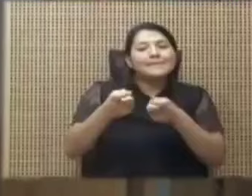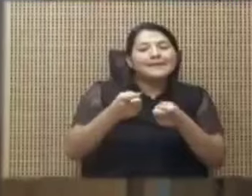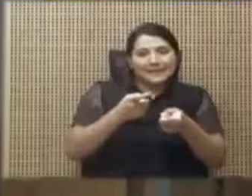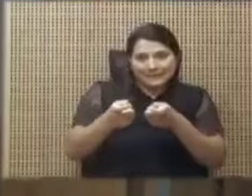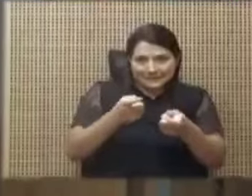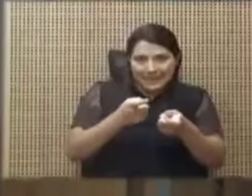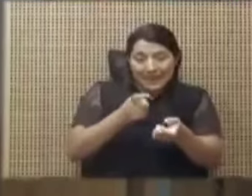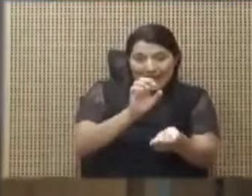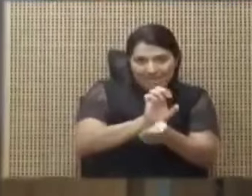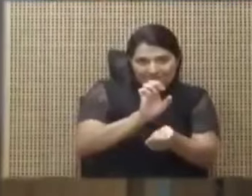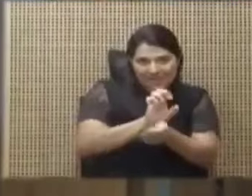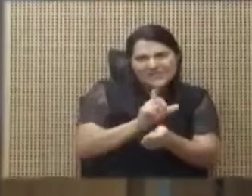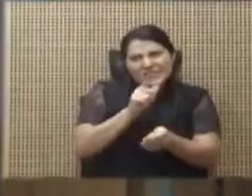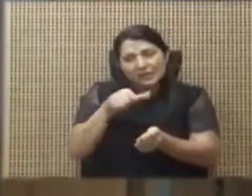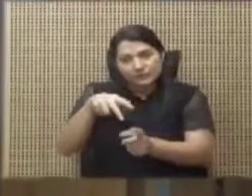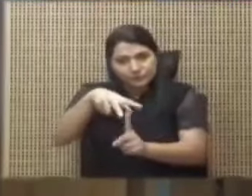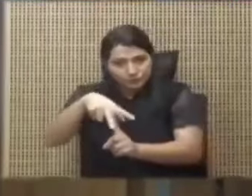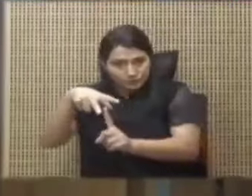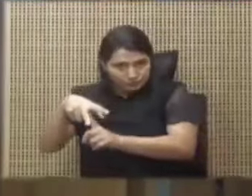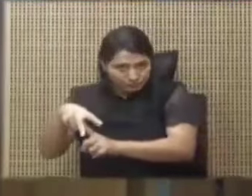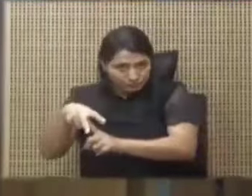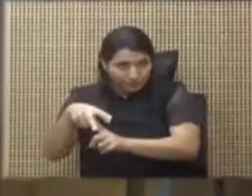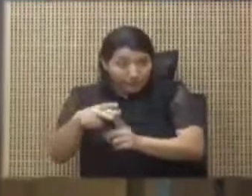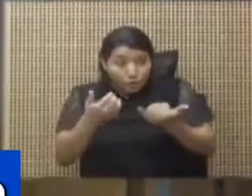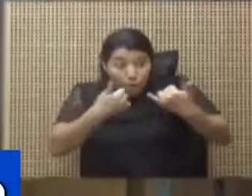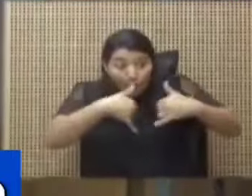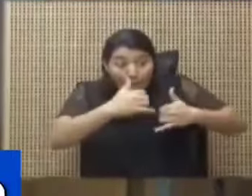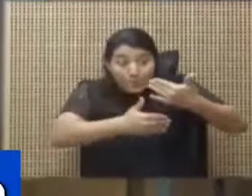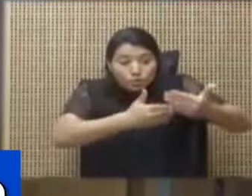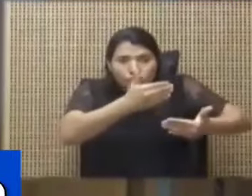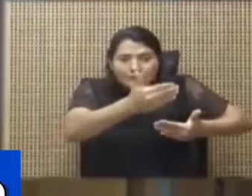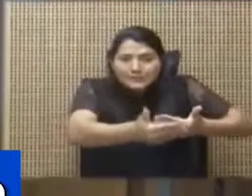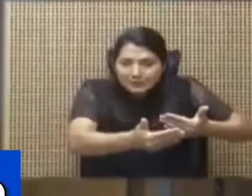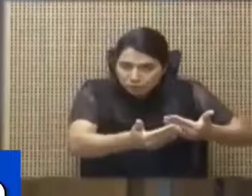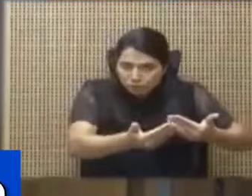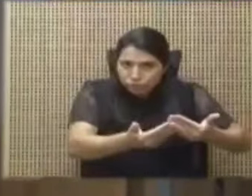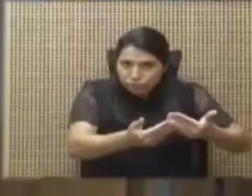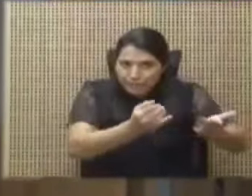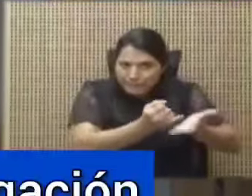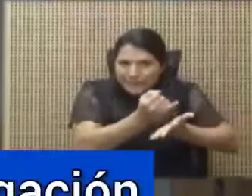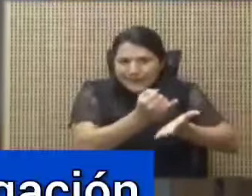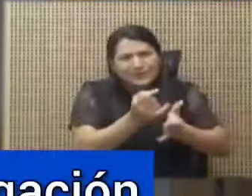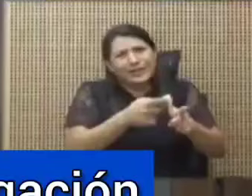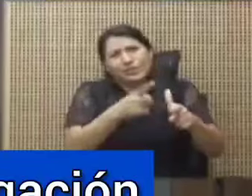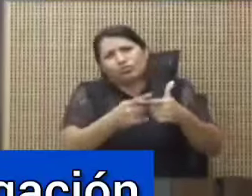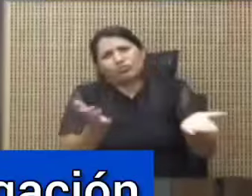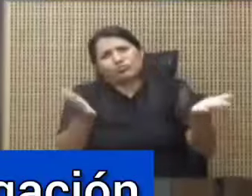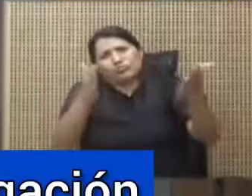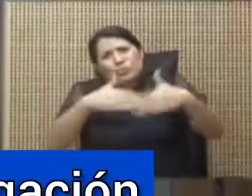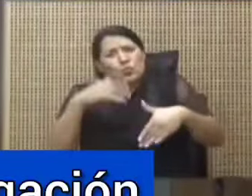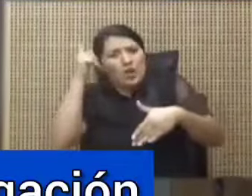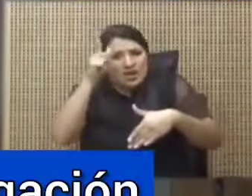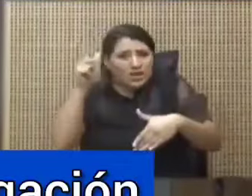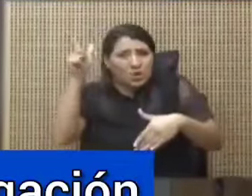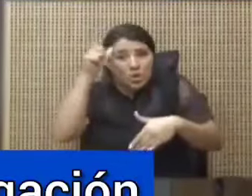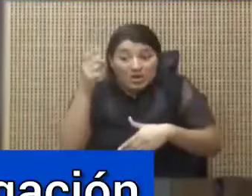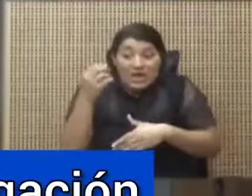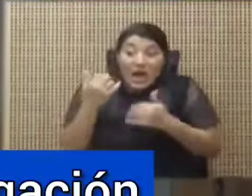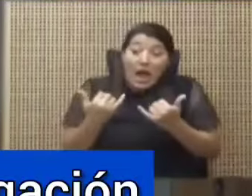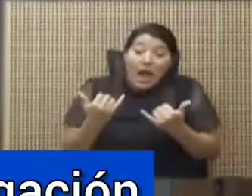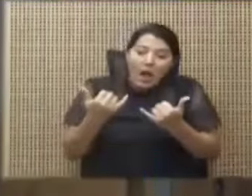tiene ningún sentido, y se los he dicho muchas veces y hace semanas que se los vengo diciendo, que esta Asamblea Legislativa abra